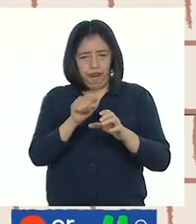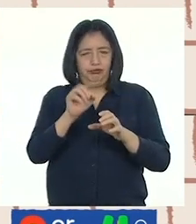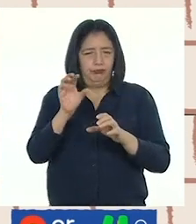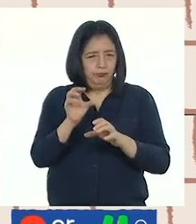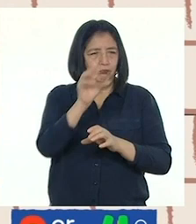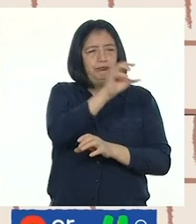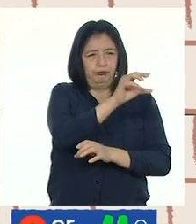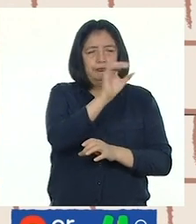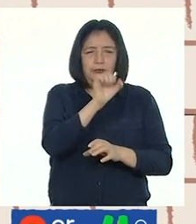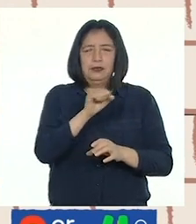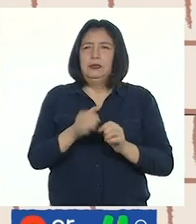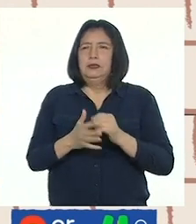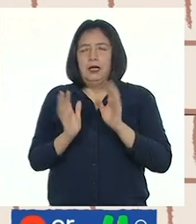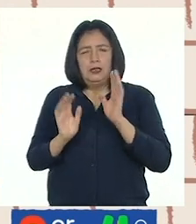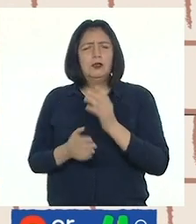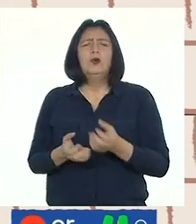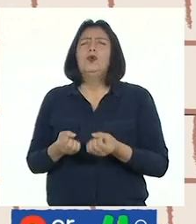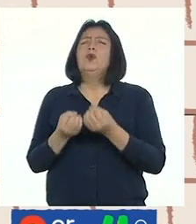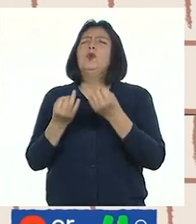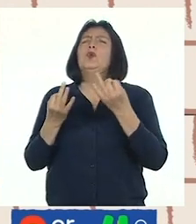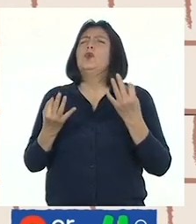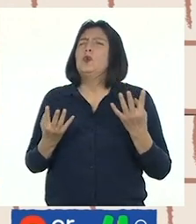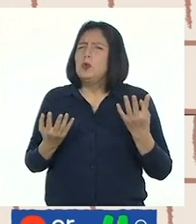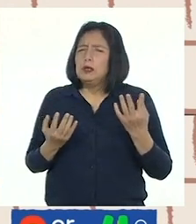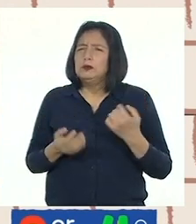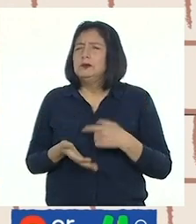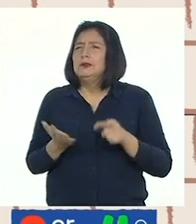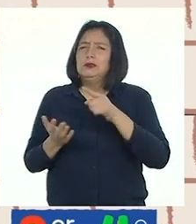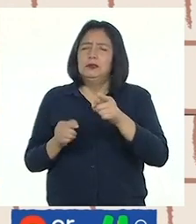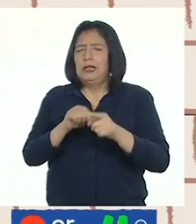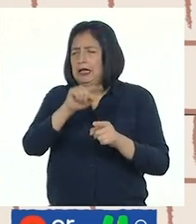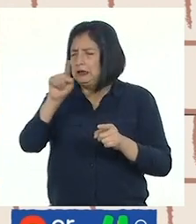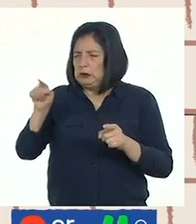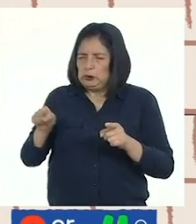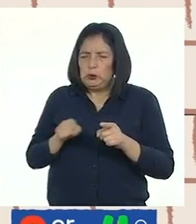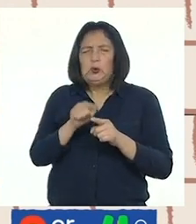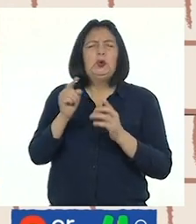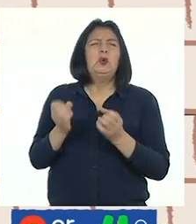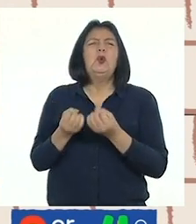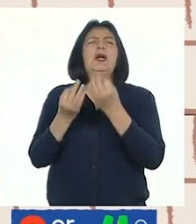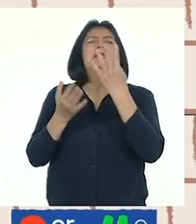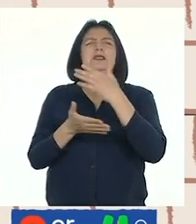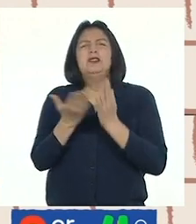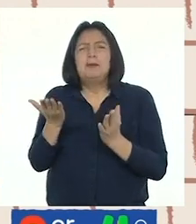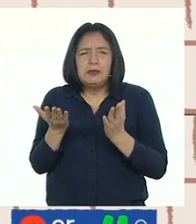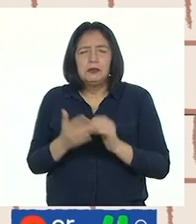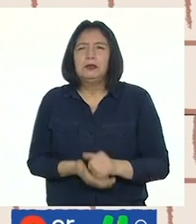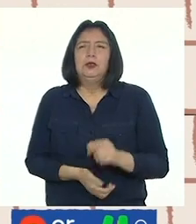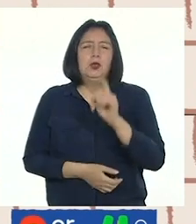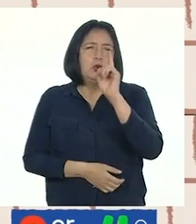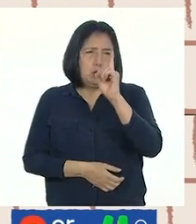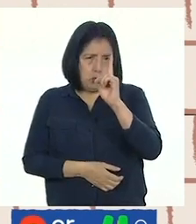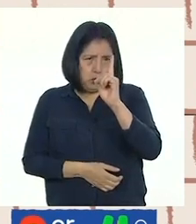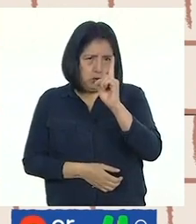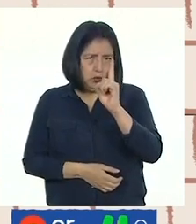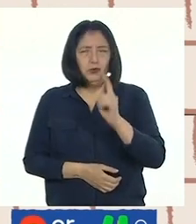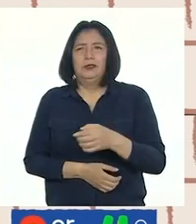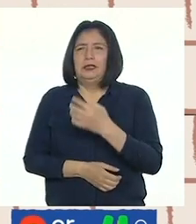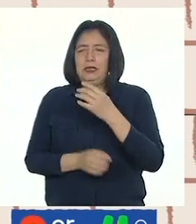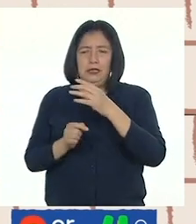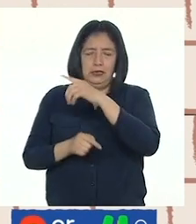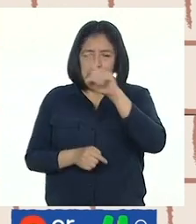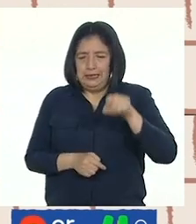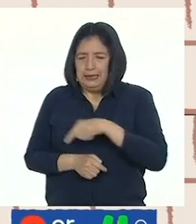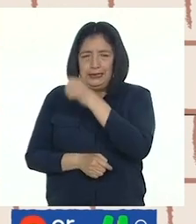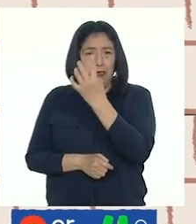pastel. Hay que ver cuánto de esa porción corresponde al pastel. Le corresponde una porción de las cuatro